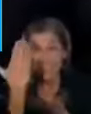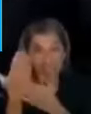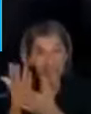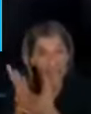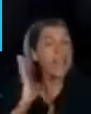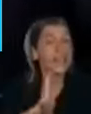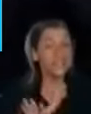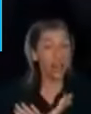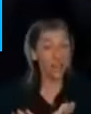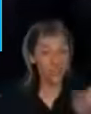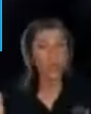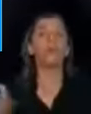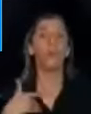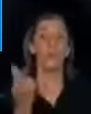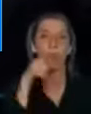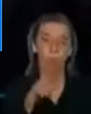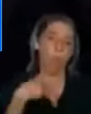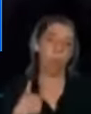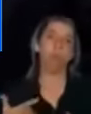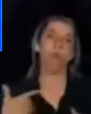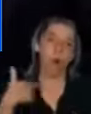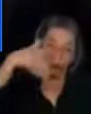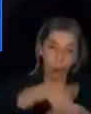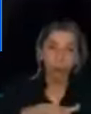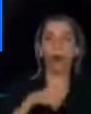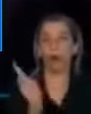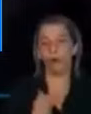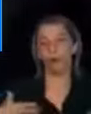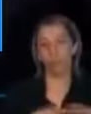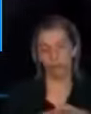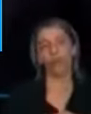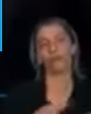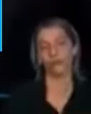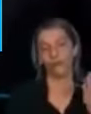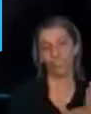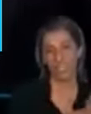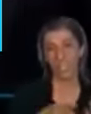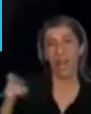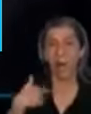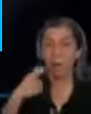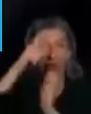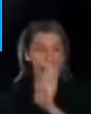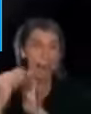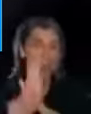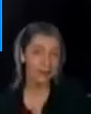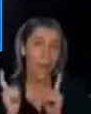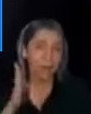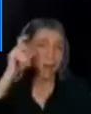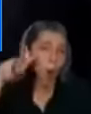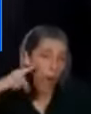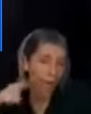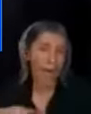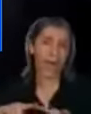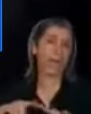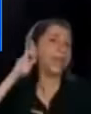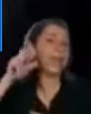como histriónico y enérgico, y eso hizo que en algunos departamentos de la provincia de Mendoza, levantara el partido, Claro, el